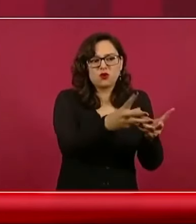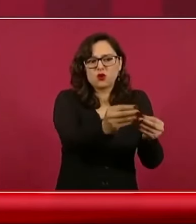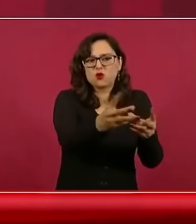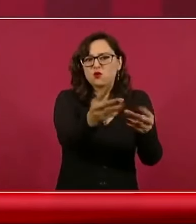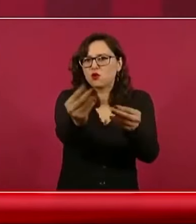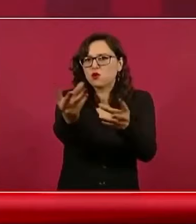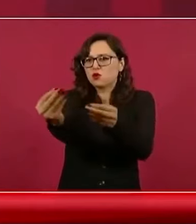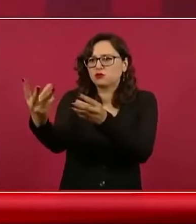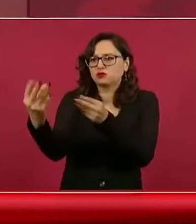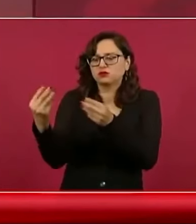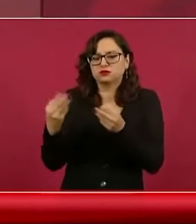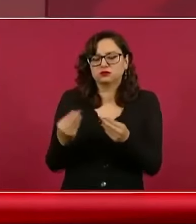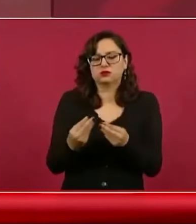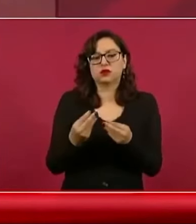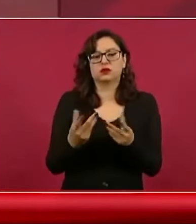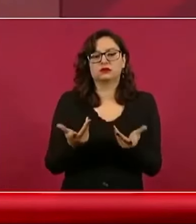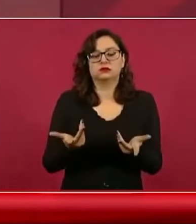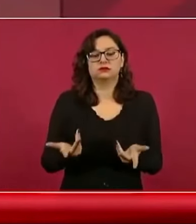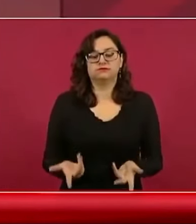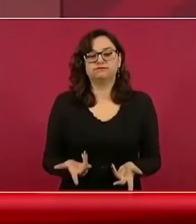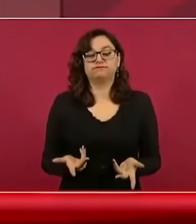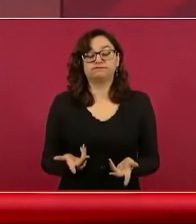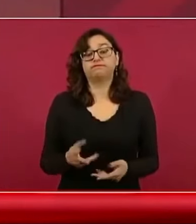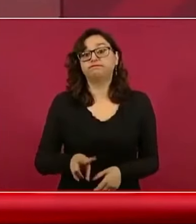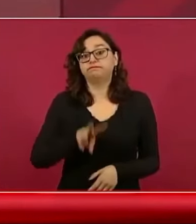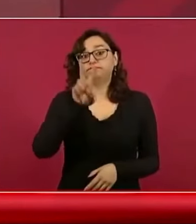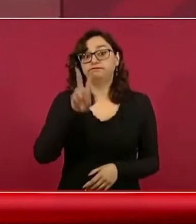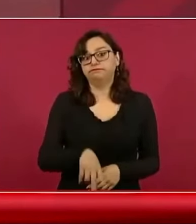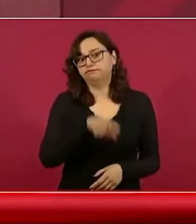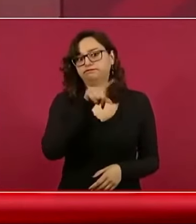es una historia